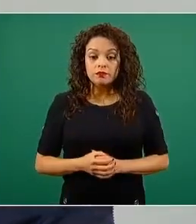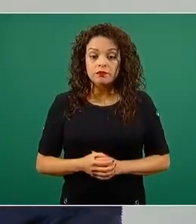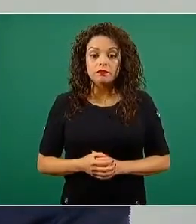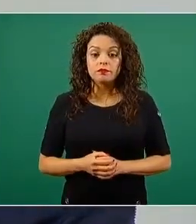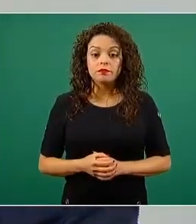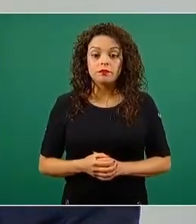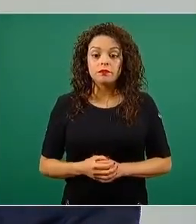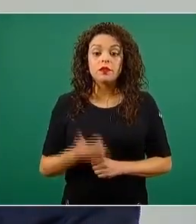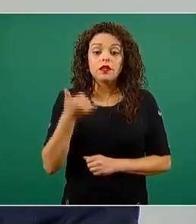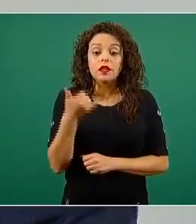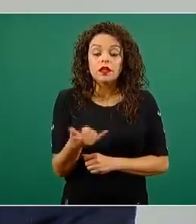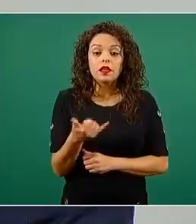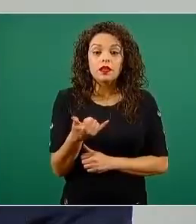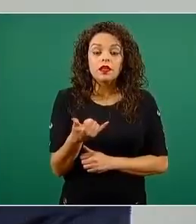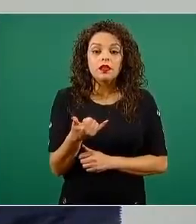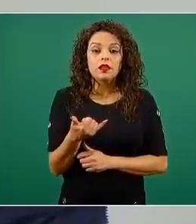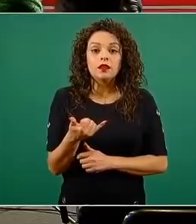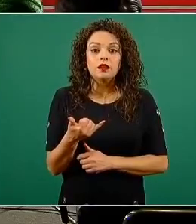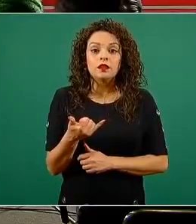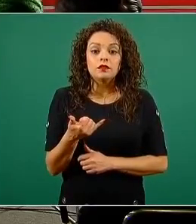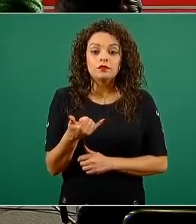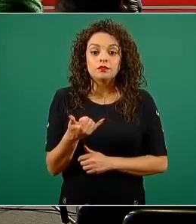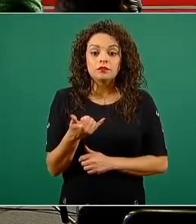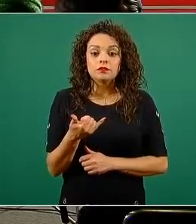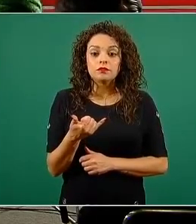agente que pueda